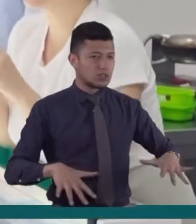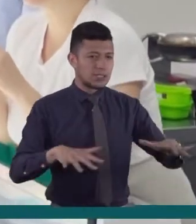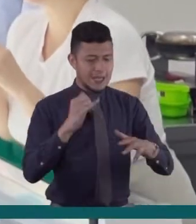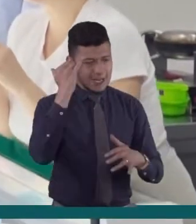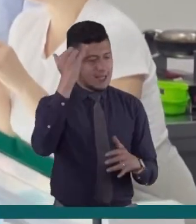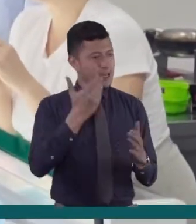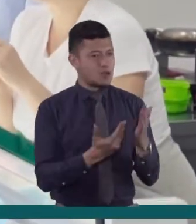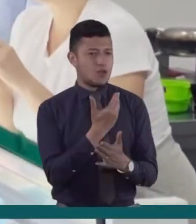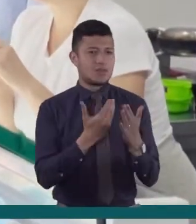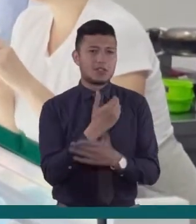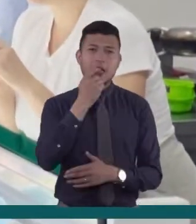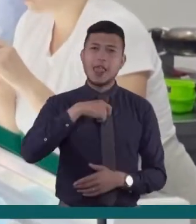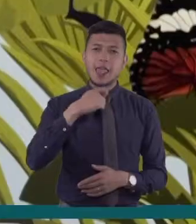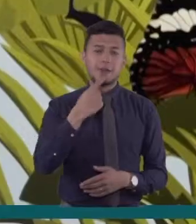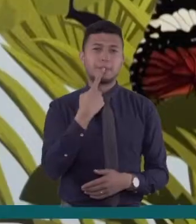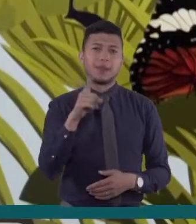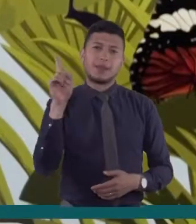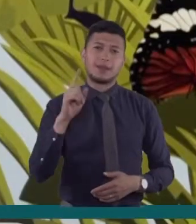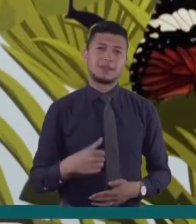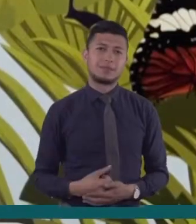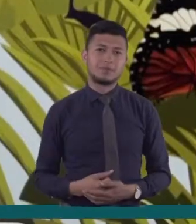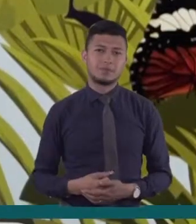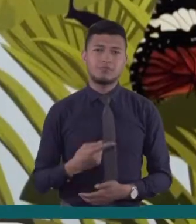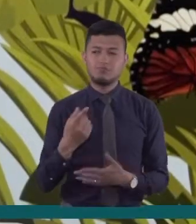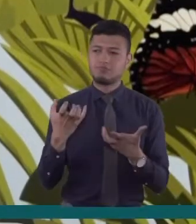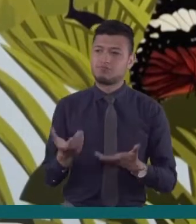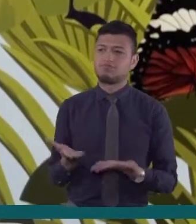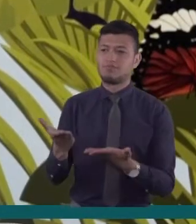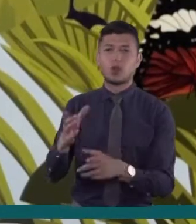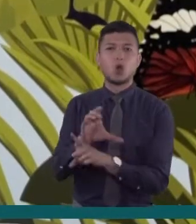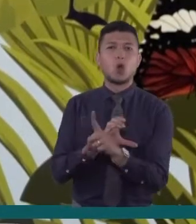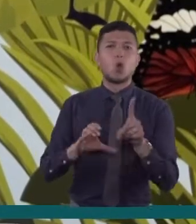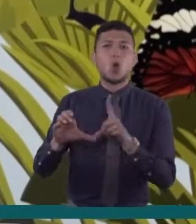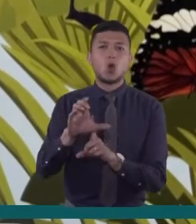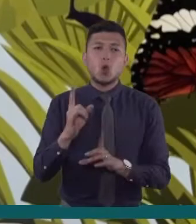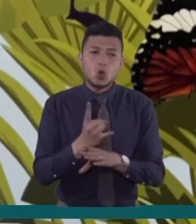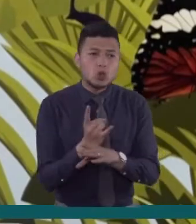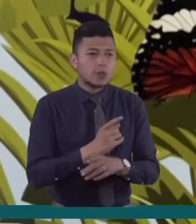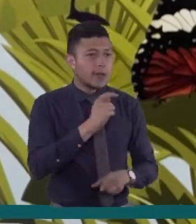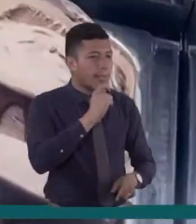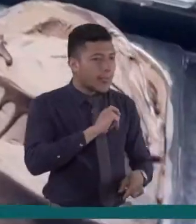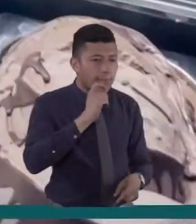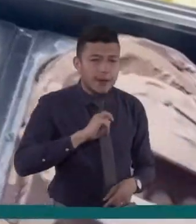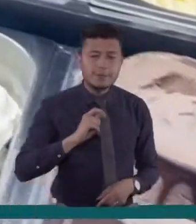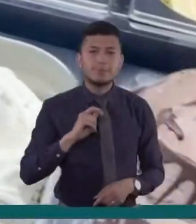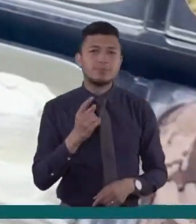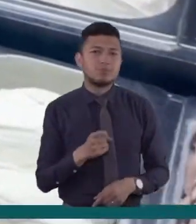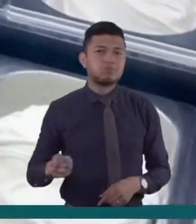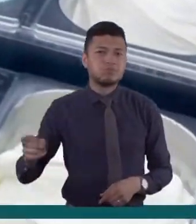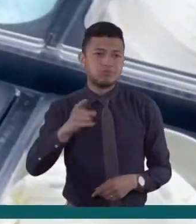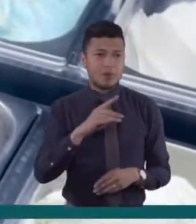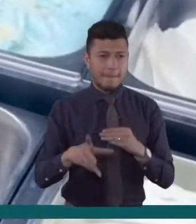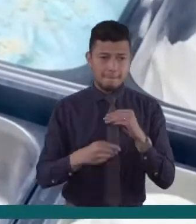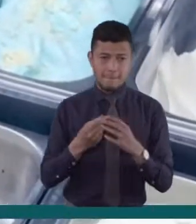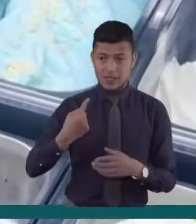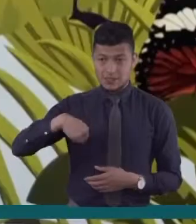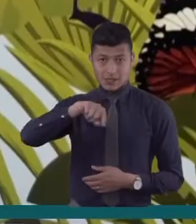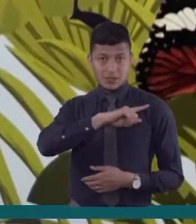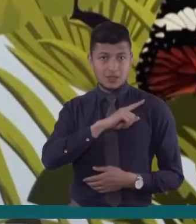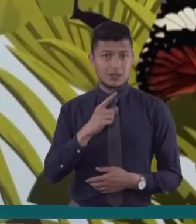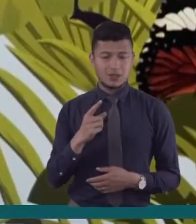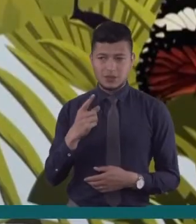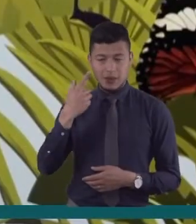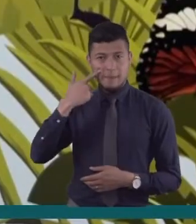para innovar con sus curiosos helados. Busca de generar como una cultura por el consumo del helado y por, llamamos nosotros como